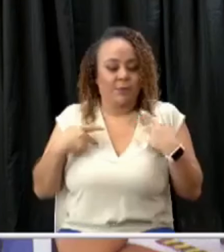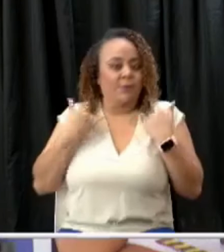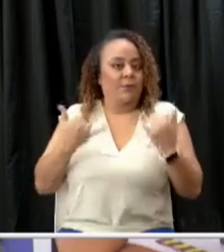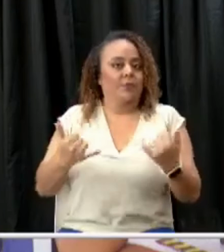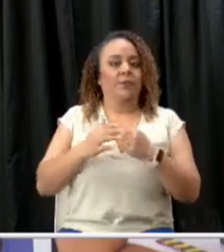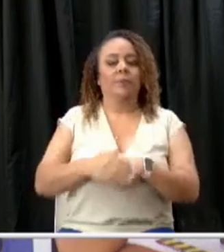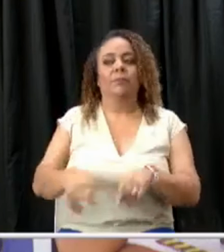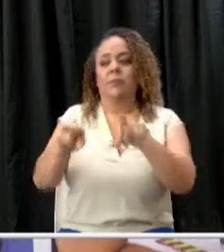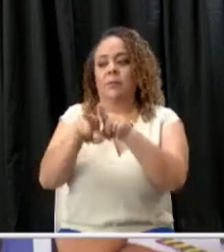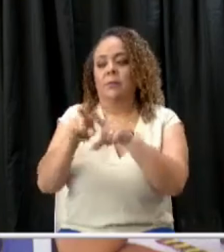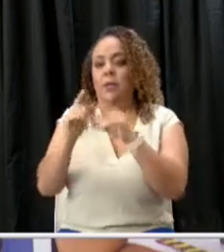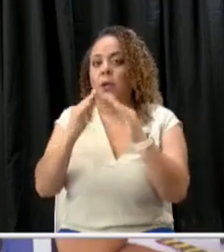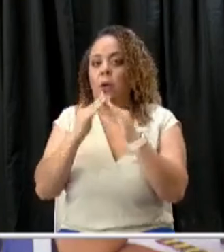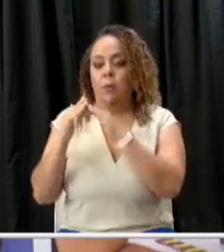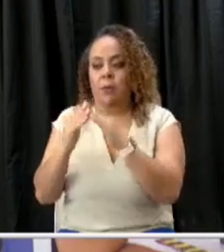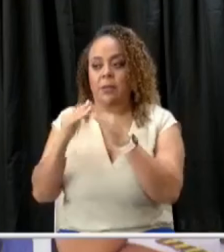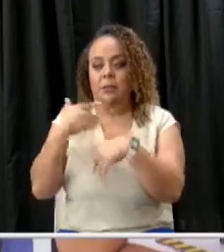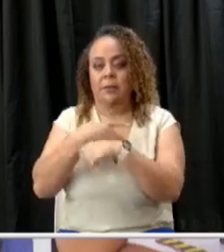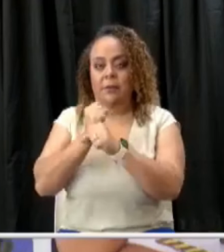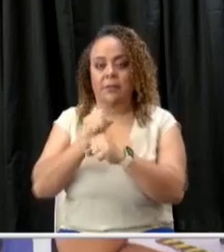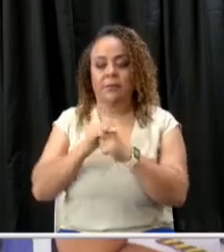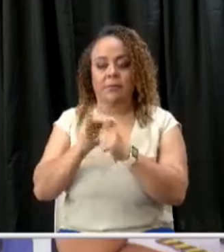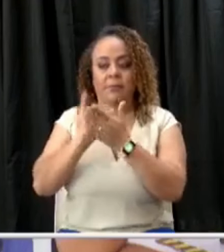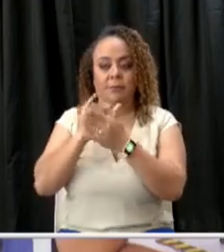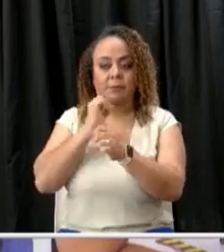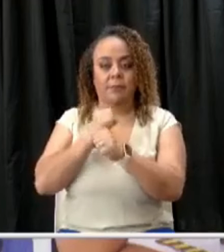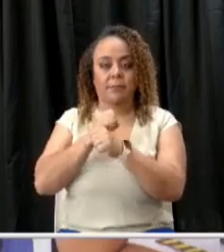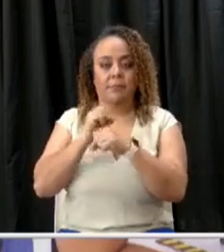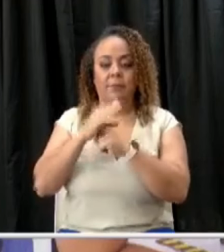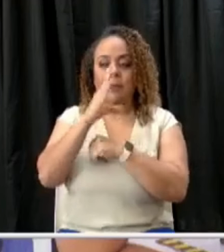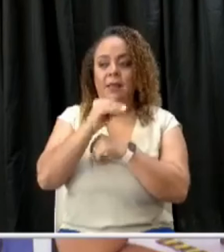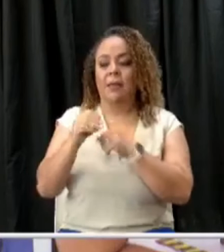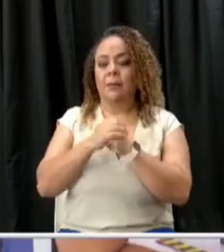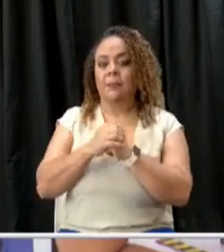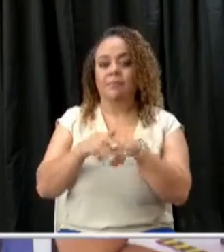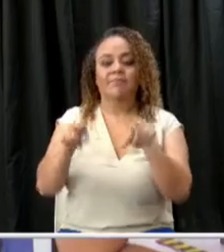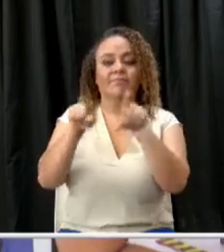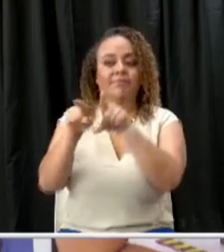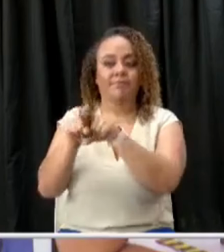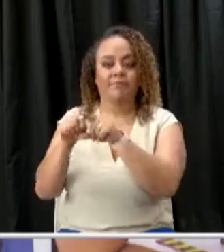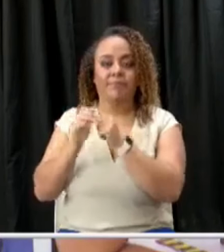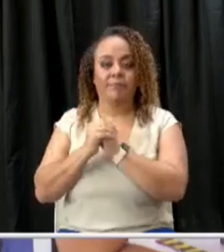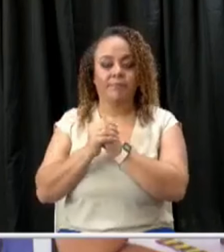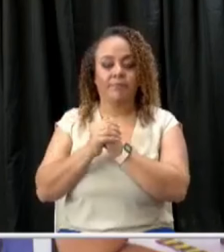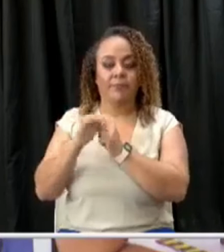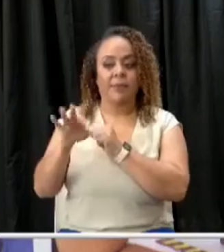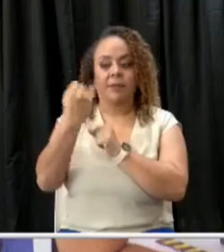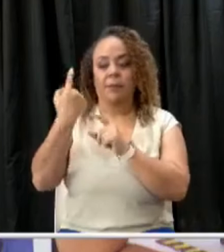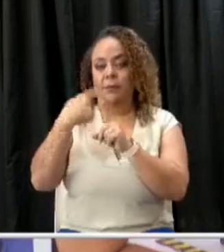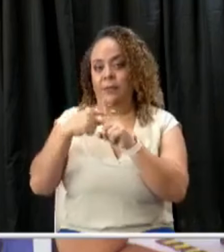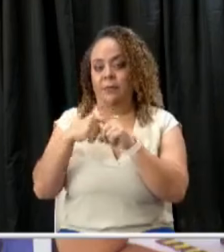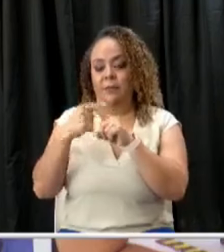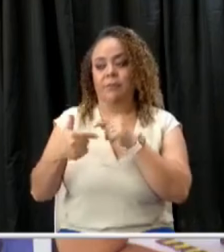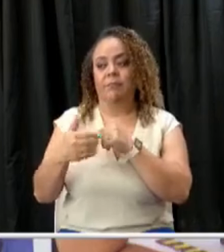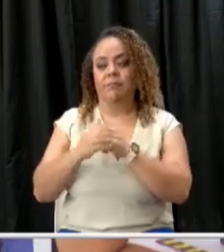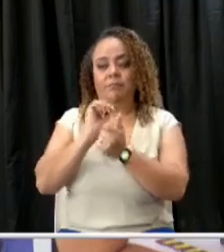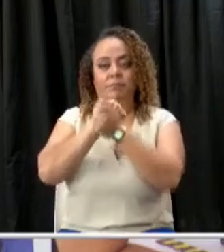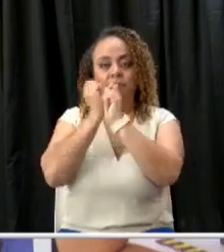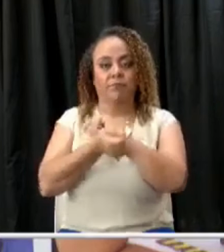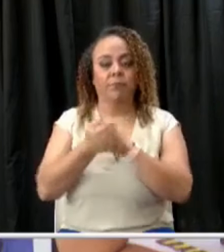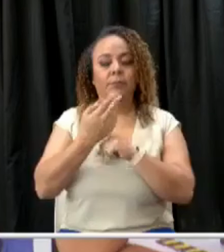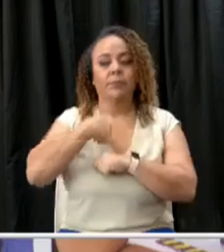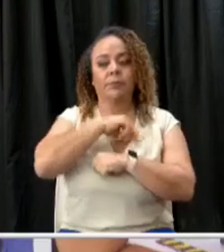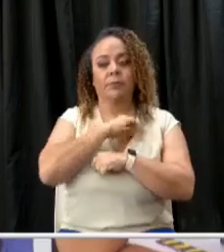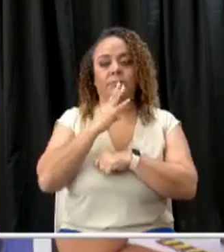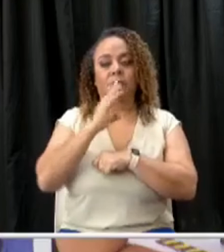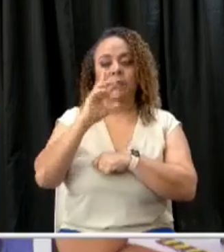las comunidades donde se están realizando estas labores, uh-huh, y que más bien se vuelva de manera positiva. Okay. Cuando hablamos de enfermedad